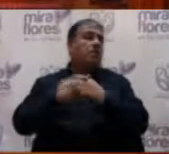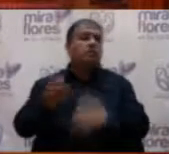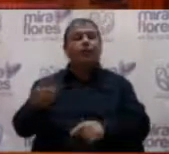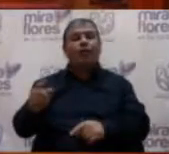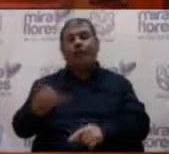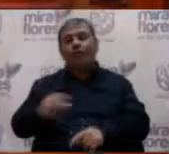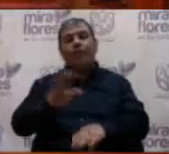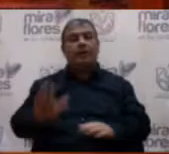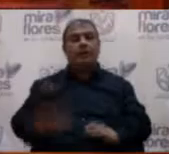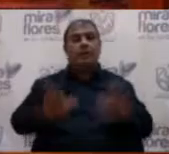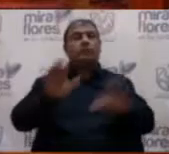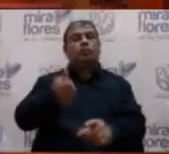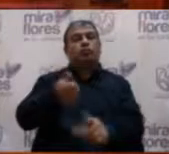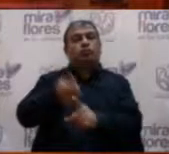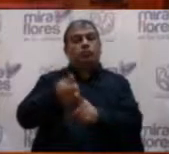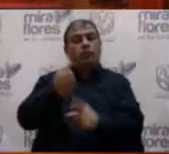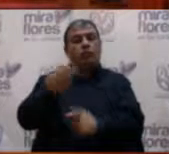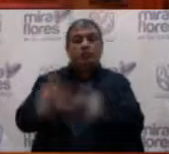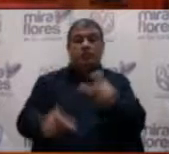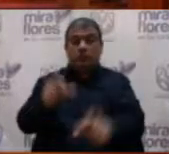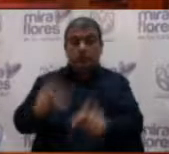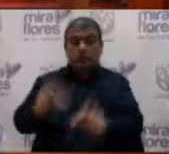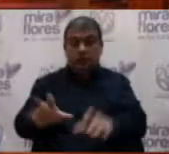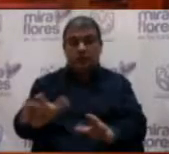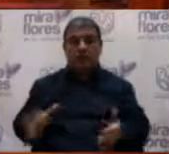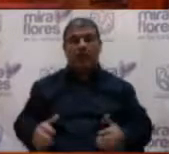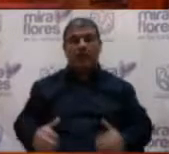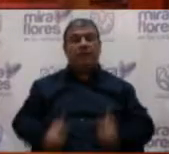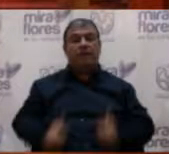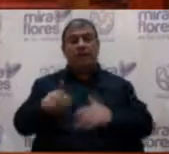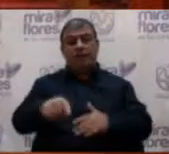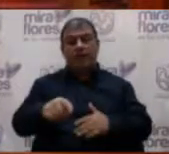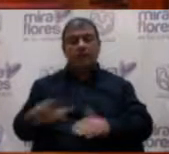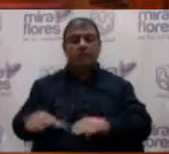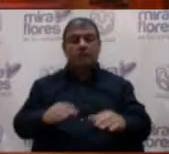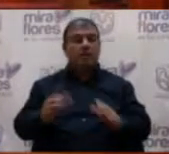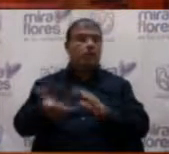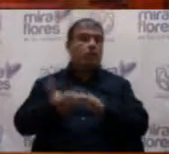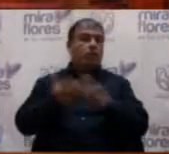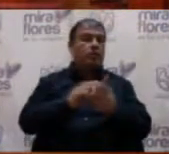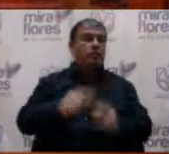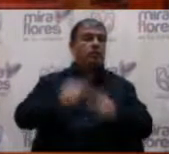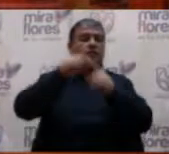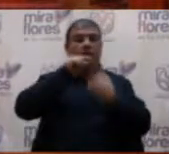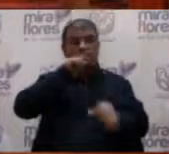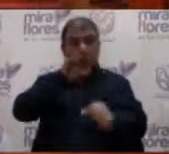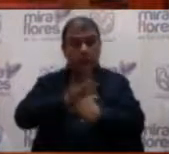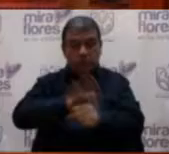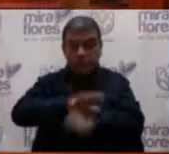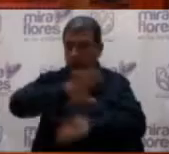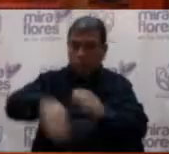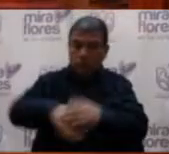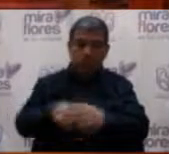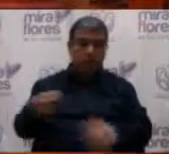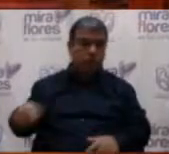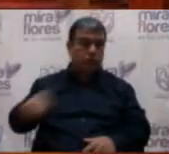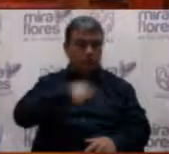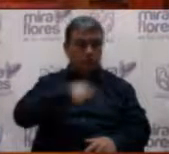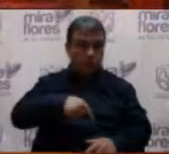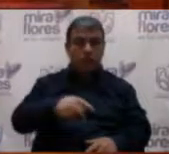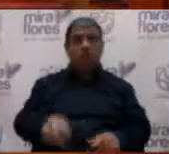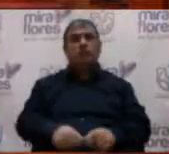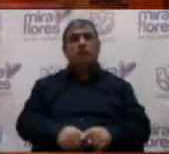su gente hace que esta sea una comunidad especial, y el compromiso de todos nosotros.